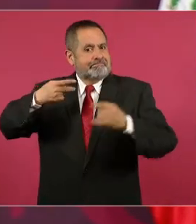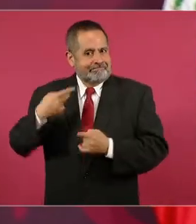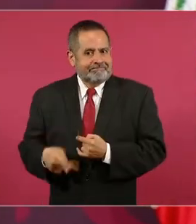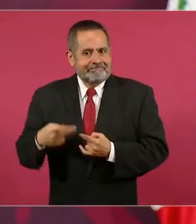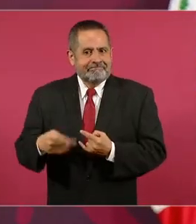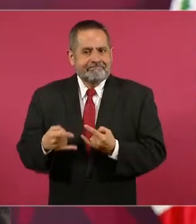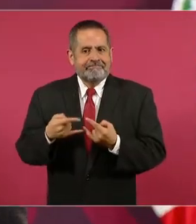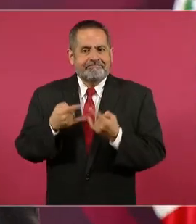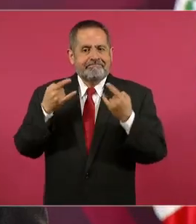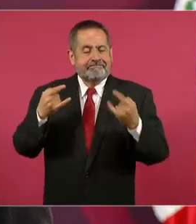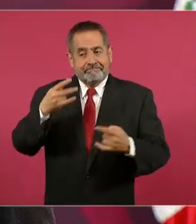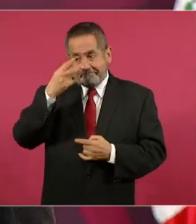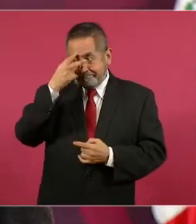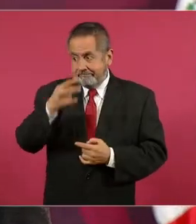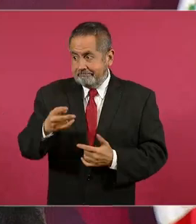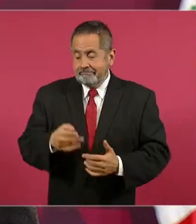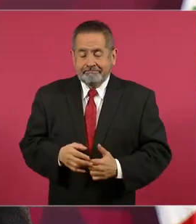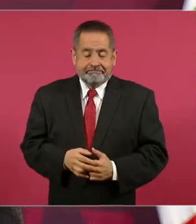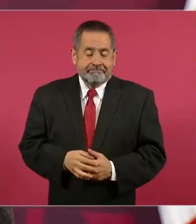y